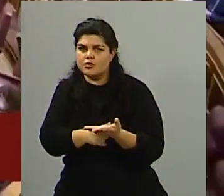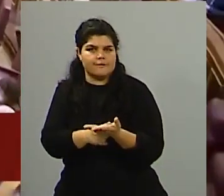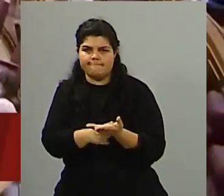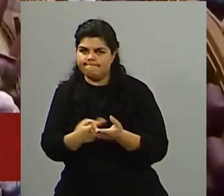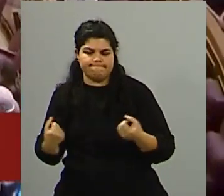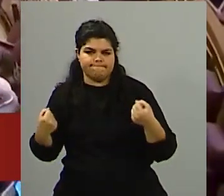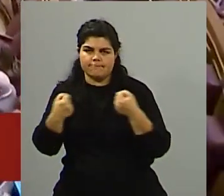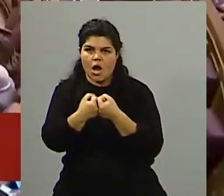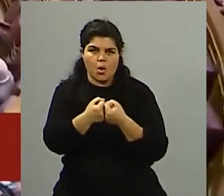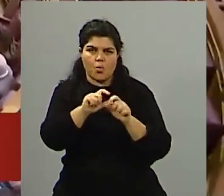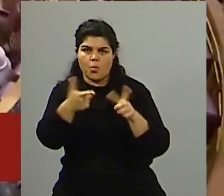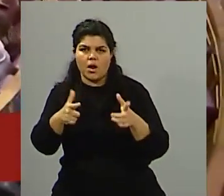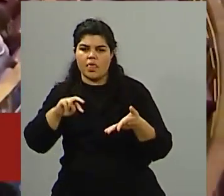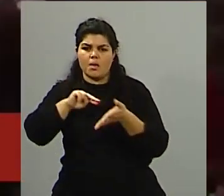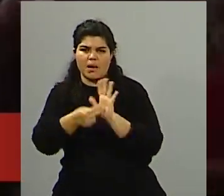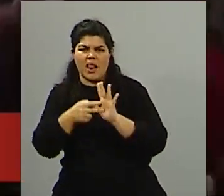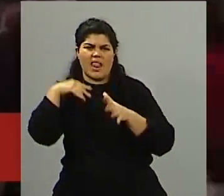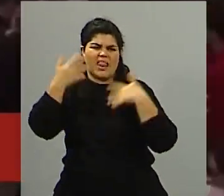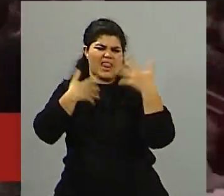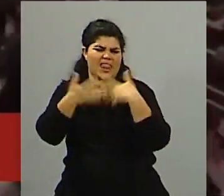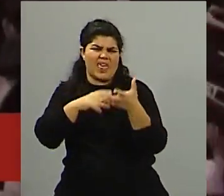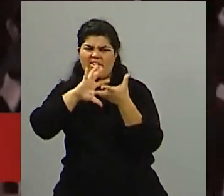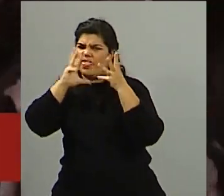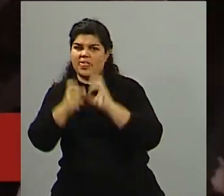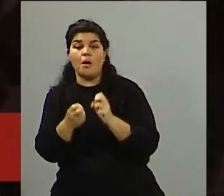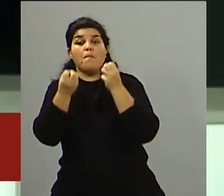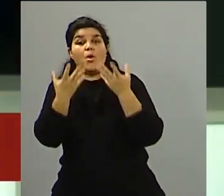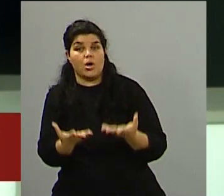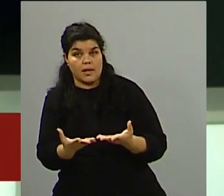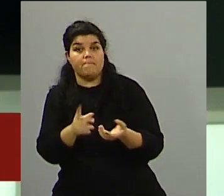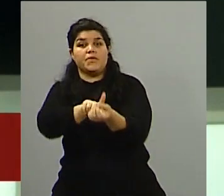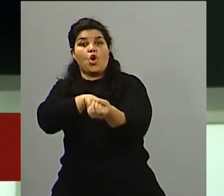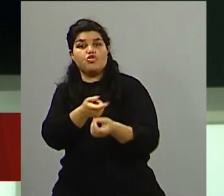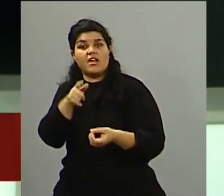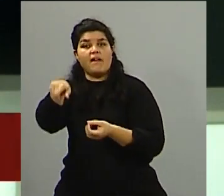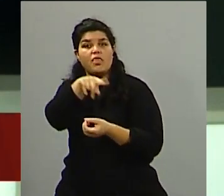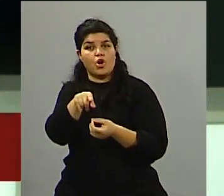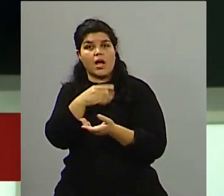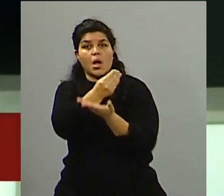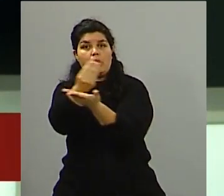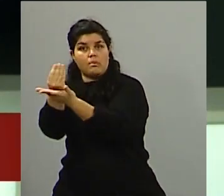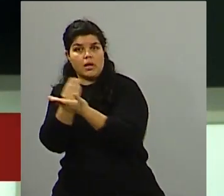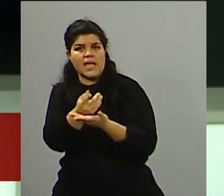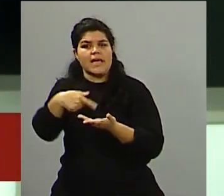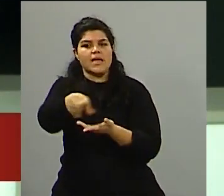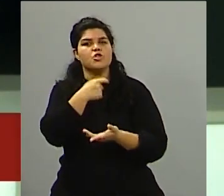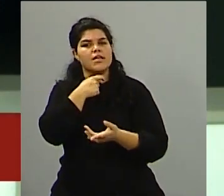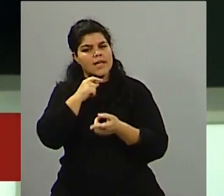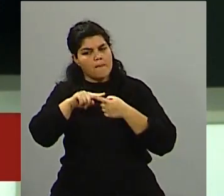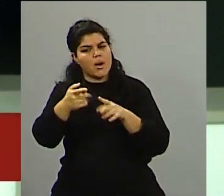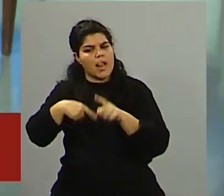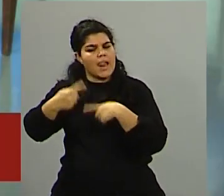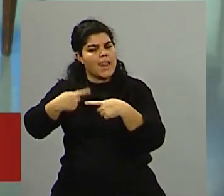esto, ¿sí? Porque siempre los conservadores van a tratar de extender un poquito más lo que son las políticas, sobre todo para